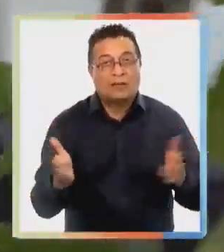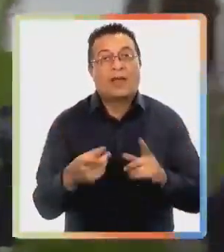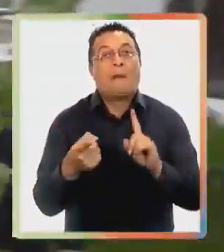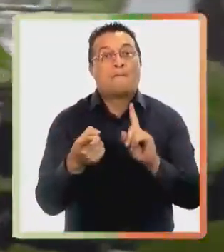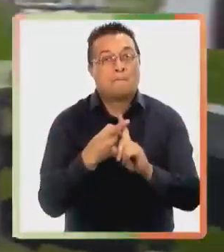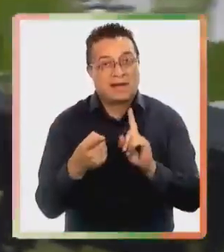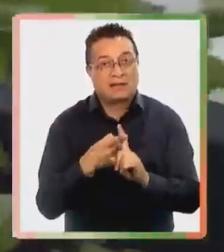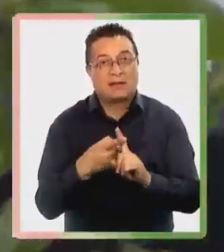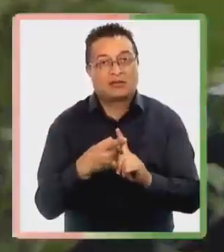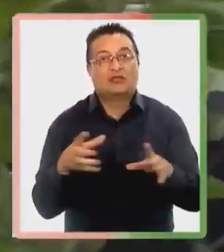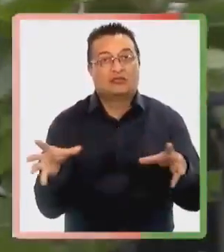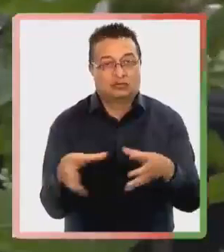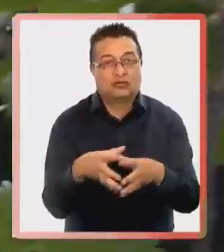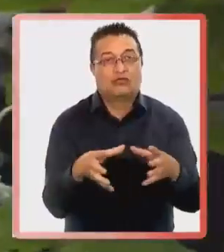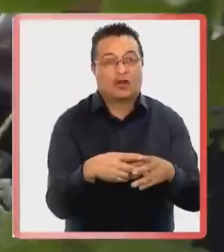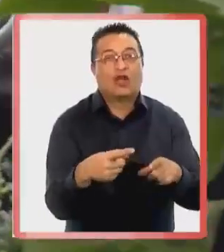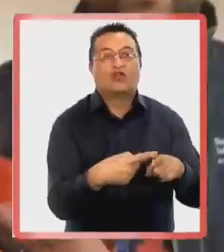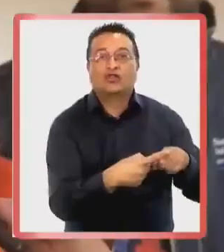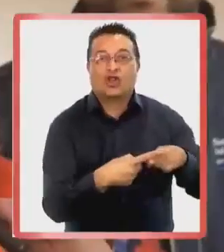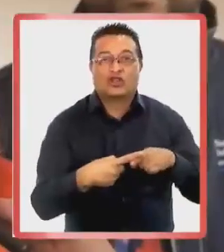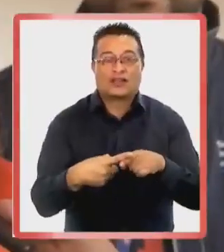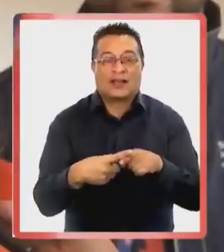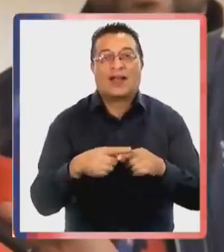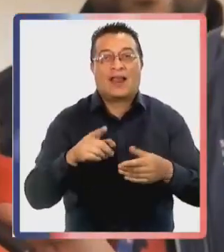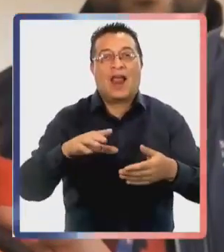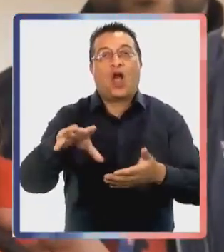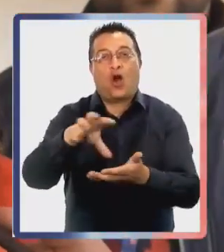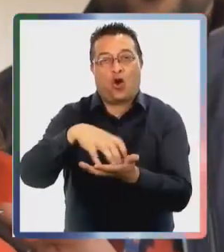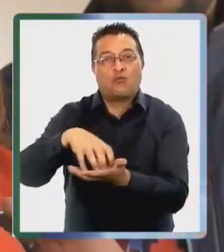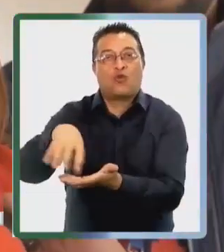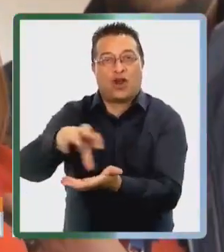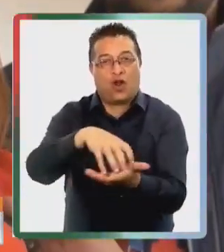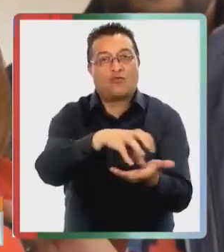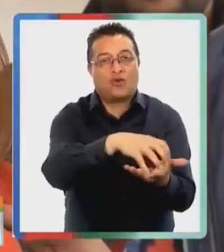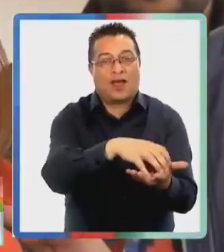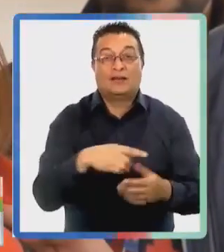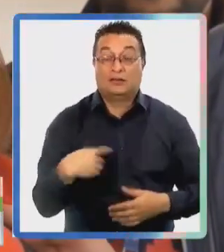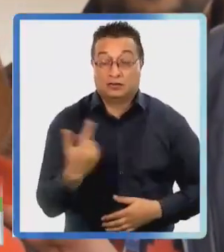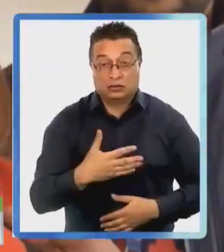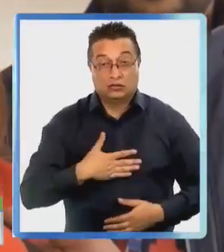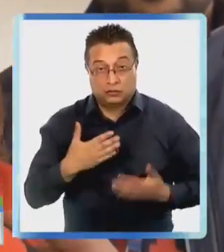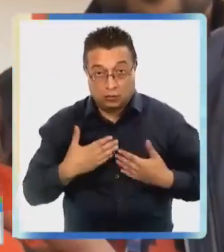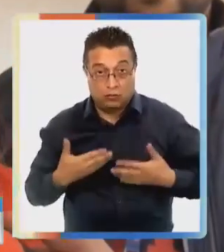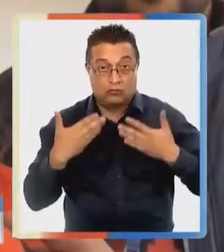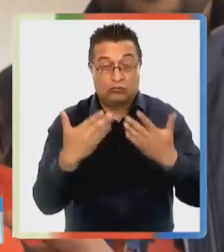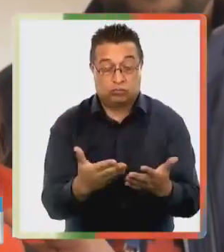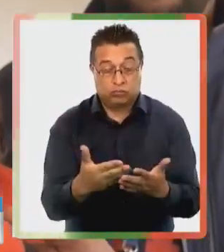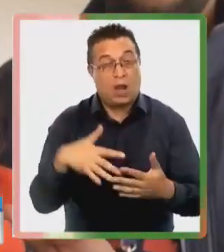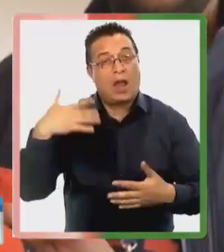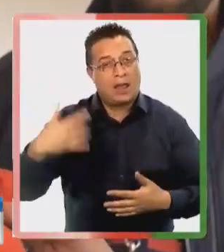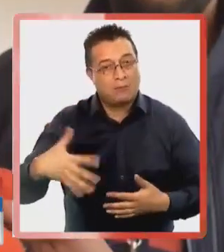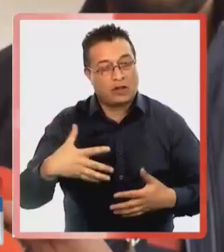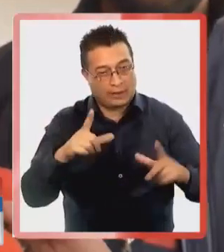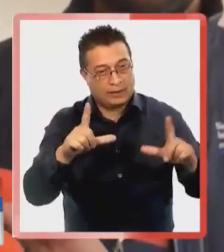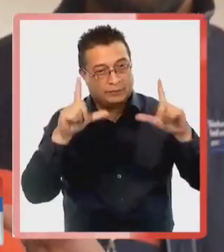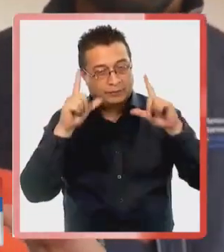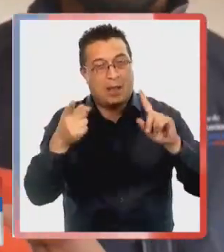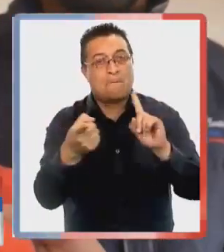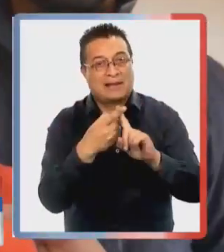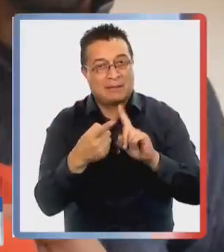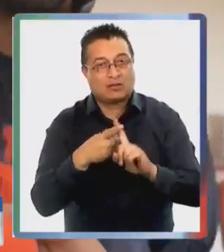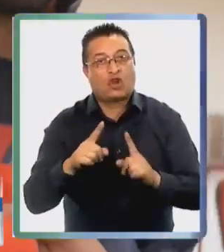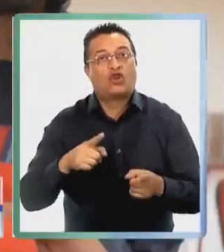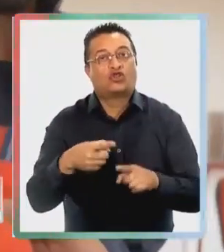organizaciones sociales en las comunas. Nosotros vamos a darle un vuelco y un relevo a la participación social, al trabajo con